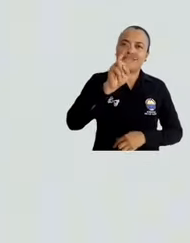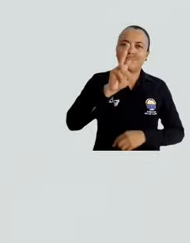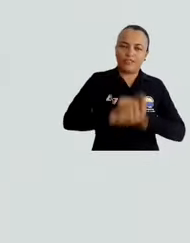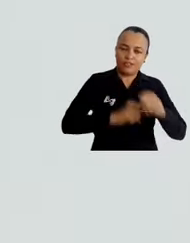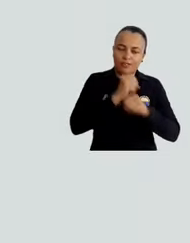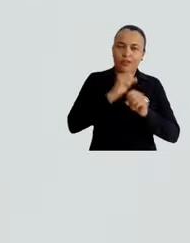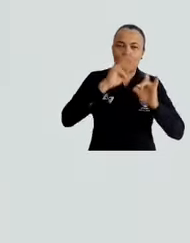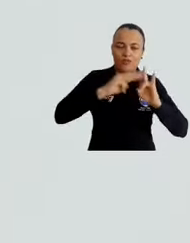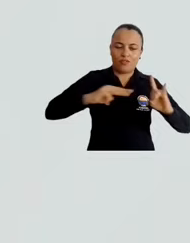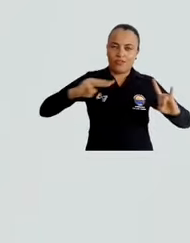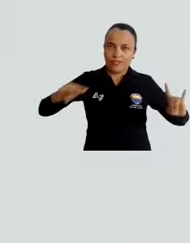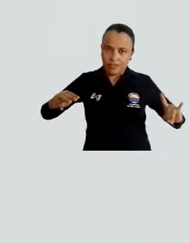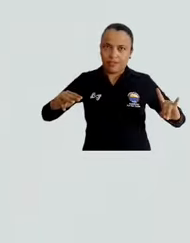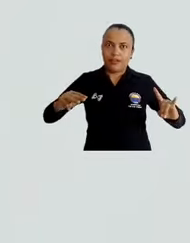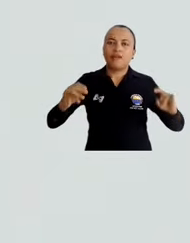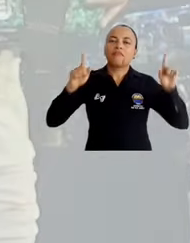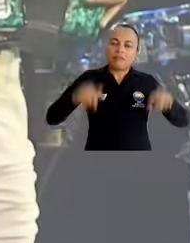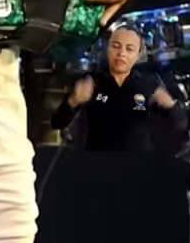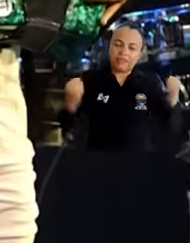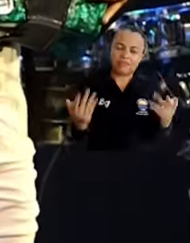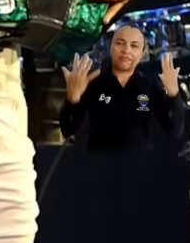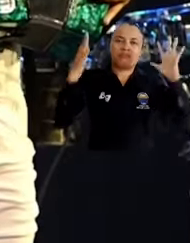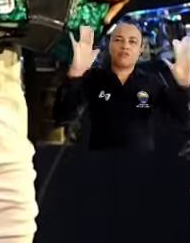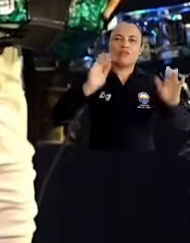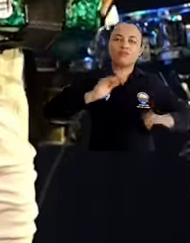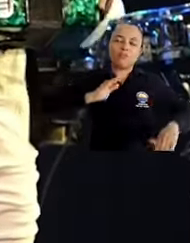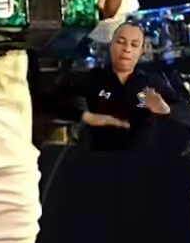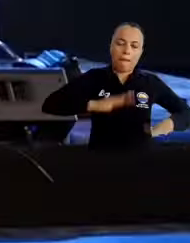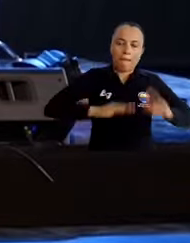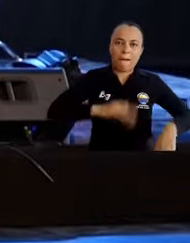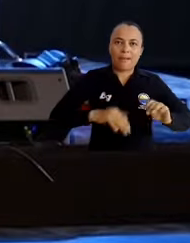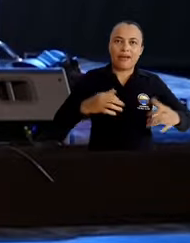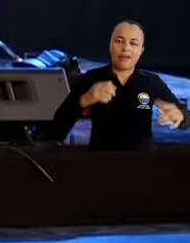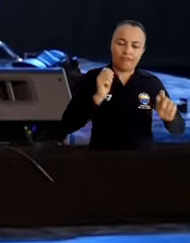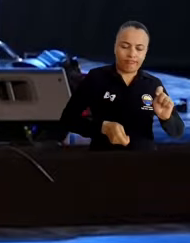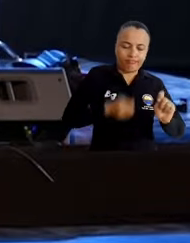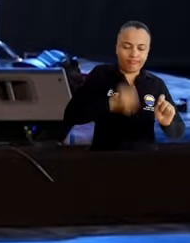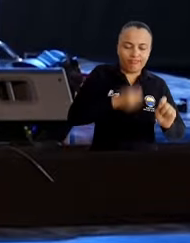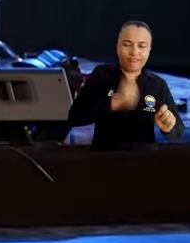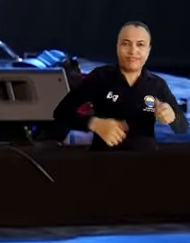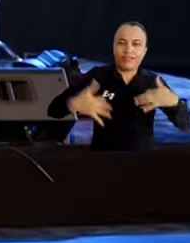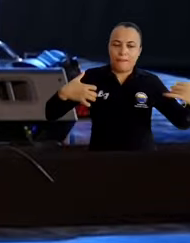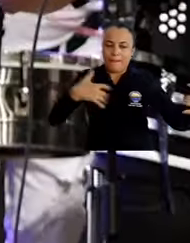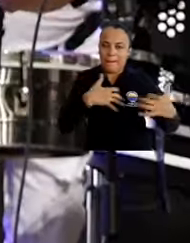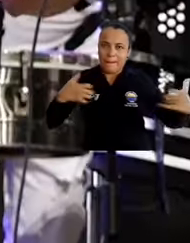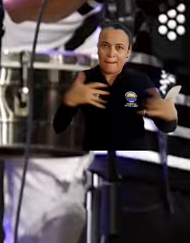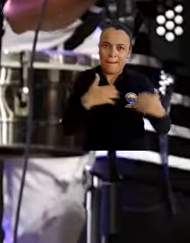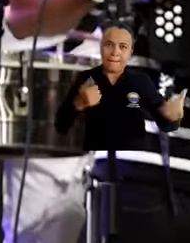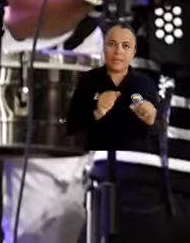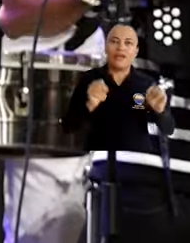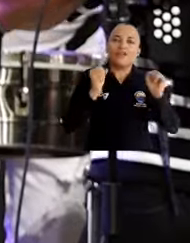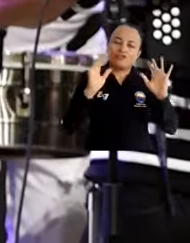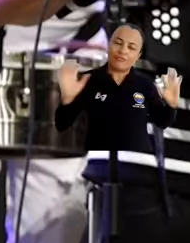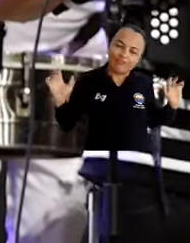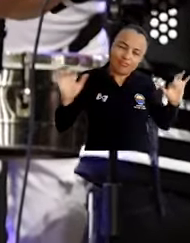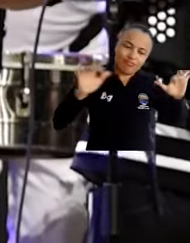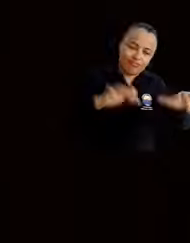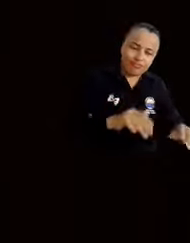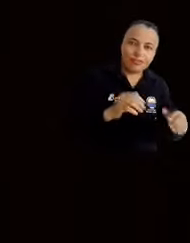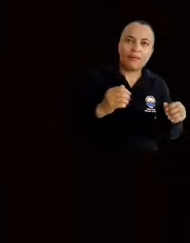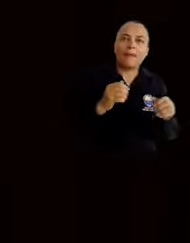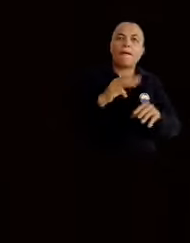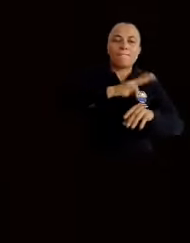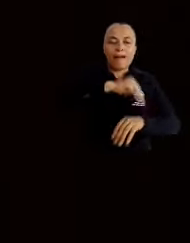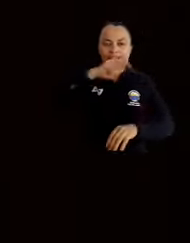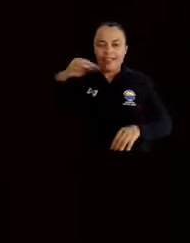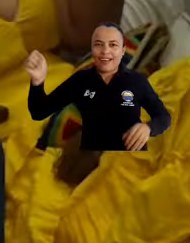Los 62 años de la Universidad del Magdalena también se celebraron a ritmo de caja, guacharaca y acordeón en la velada El